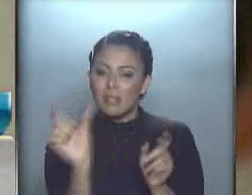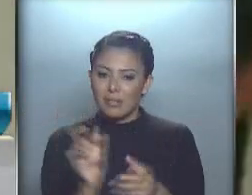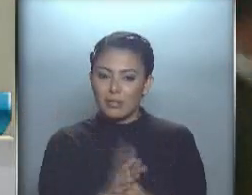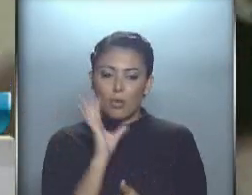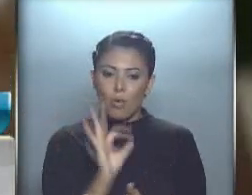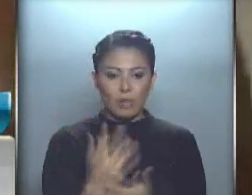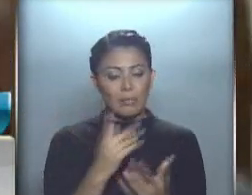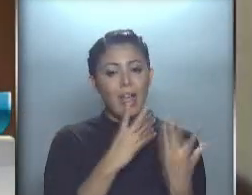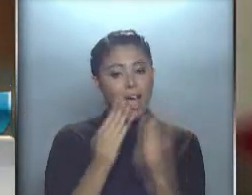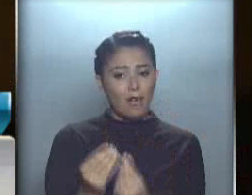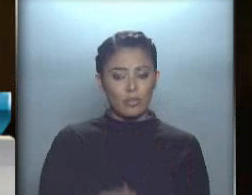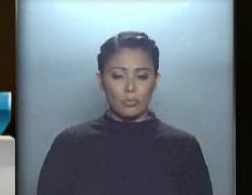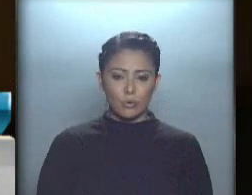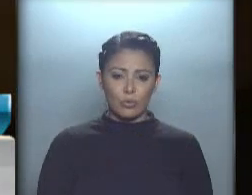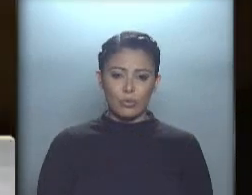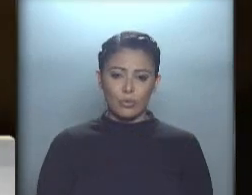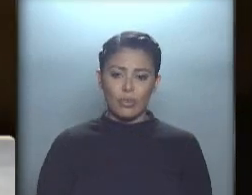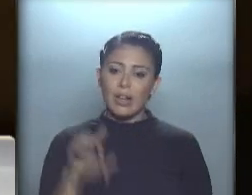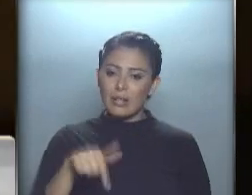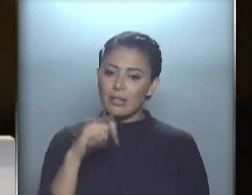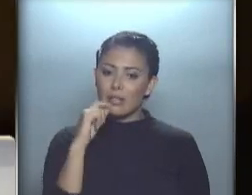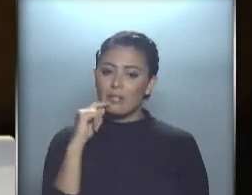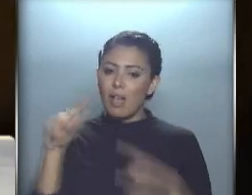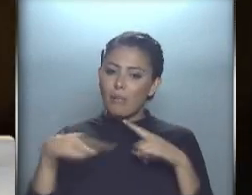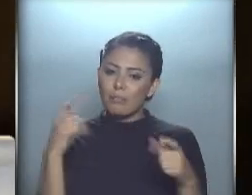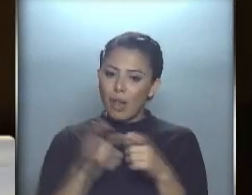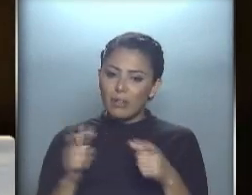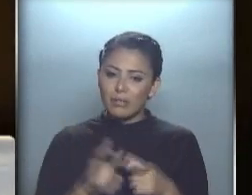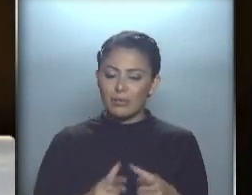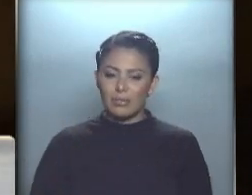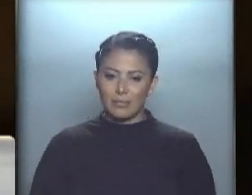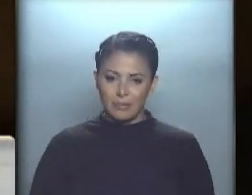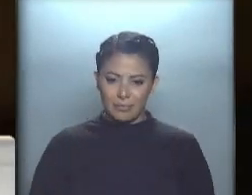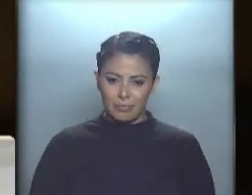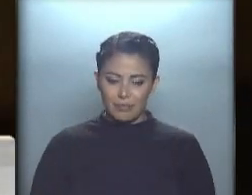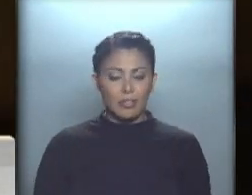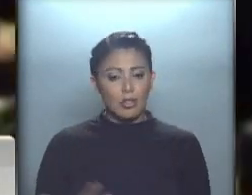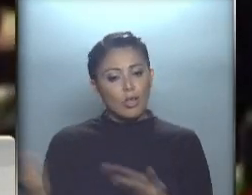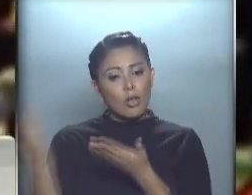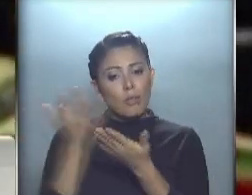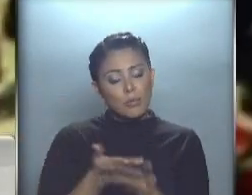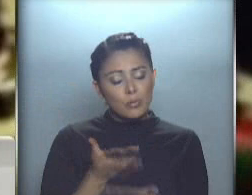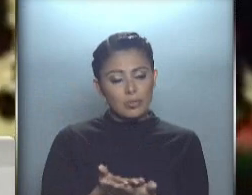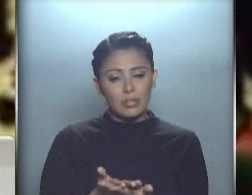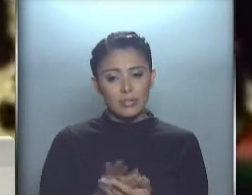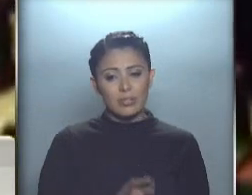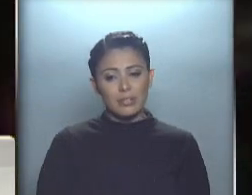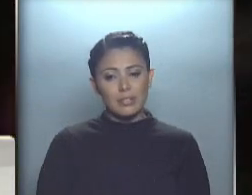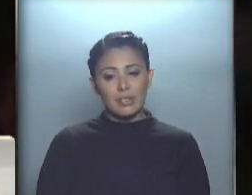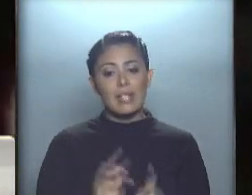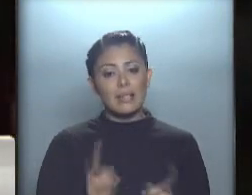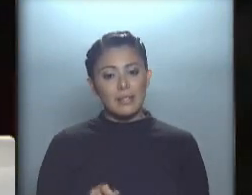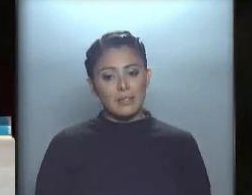para ayudar de alguna manera en esta producción. Se nos ofreció la posibilidad y